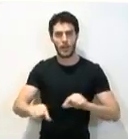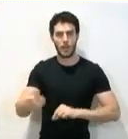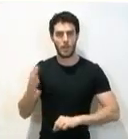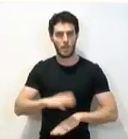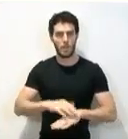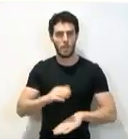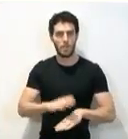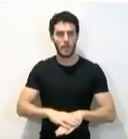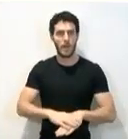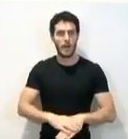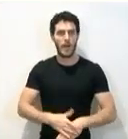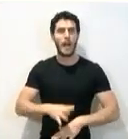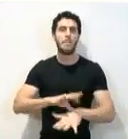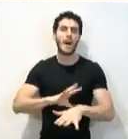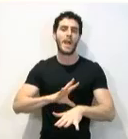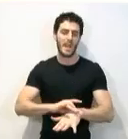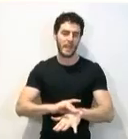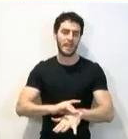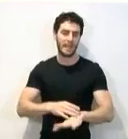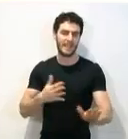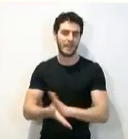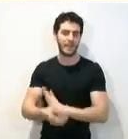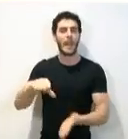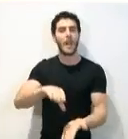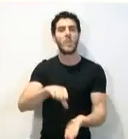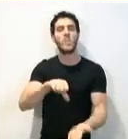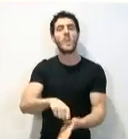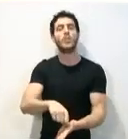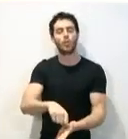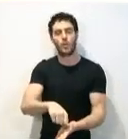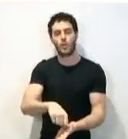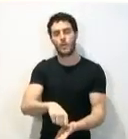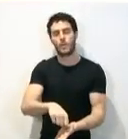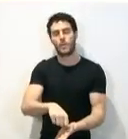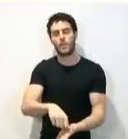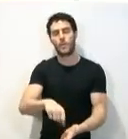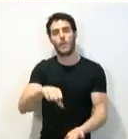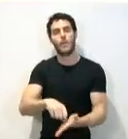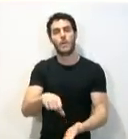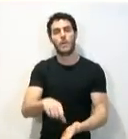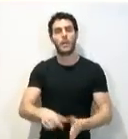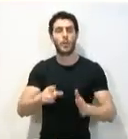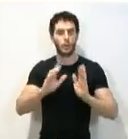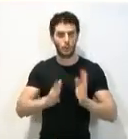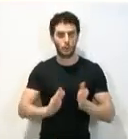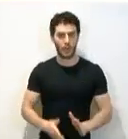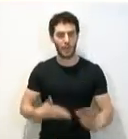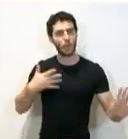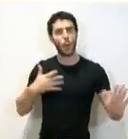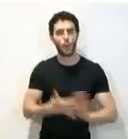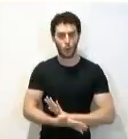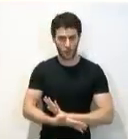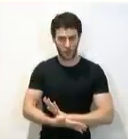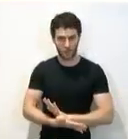al paciente y a la paciente en el centro de un tratamiento que es crónico,